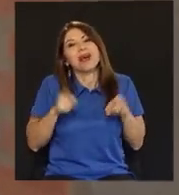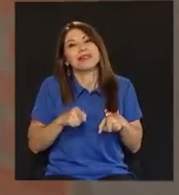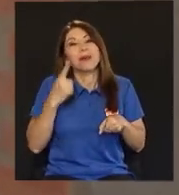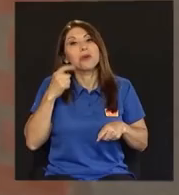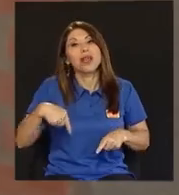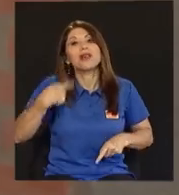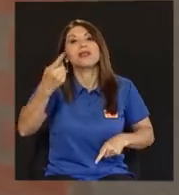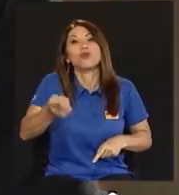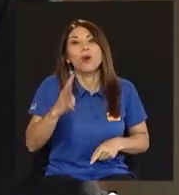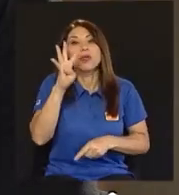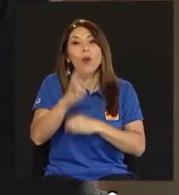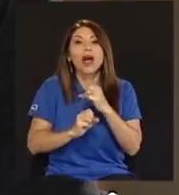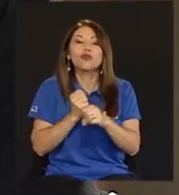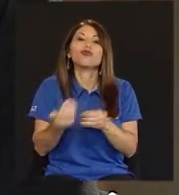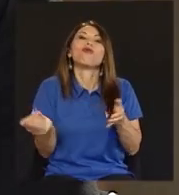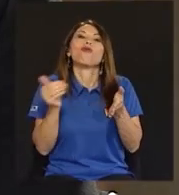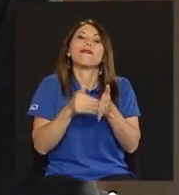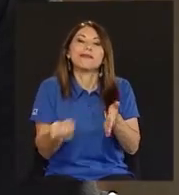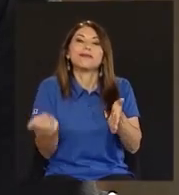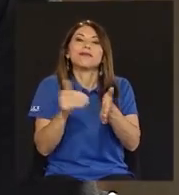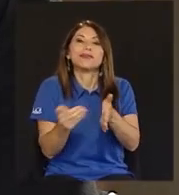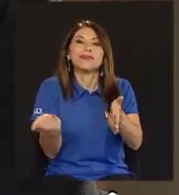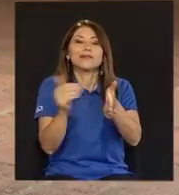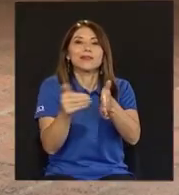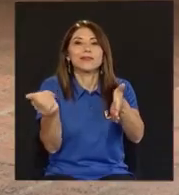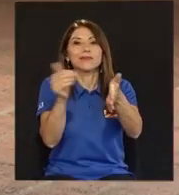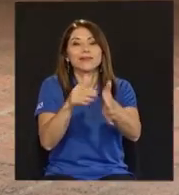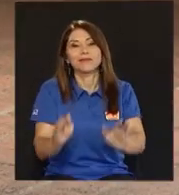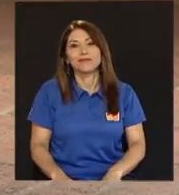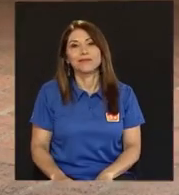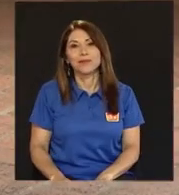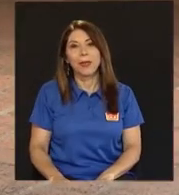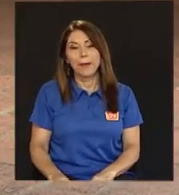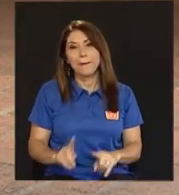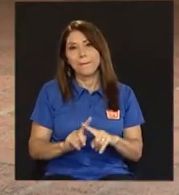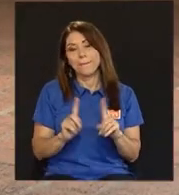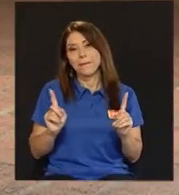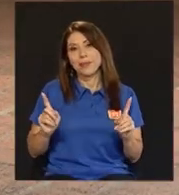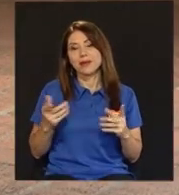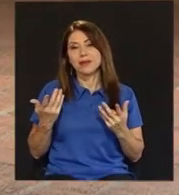promete más. Tal vez sí. Uh-huh. Pero